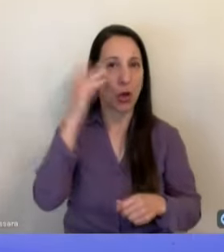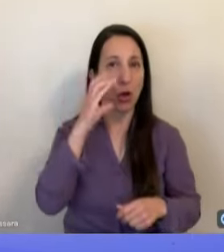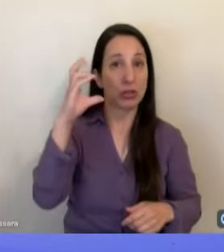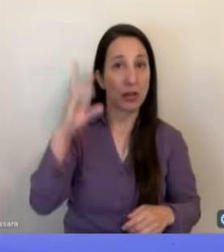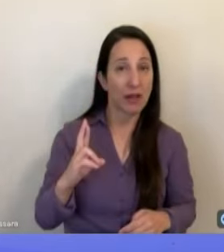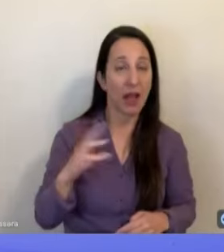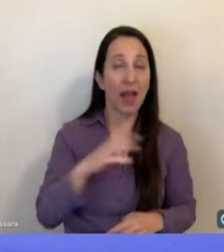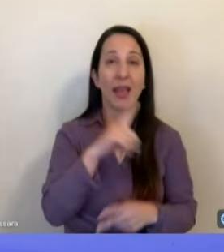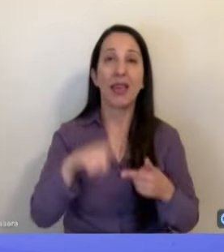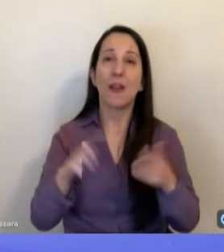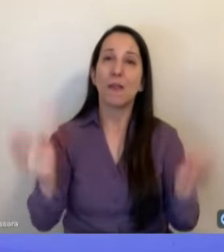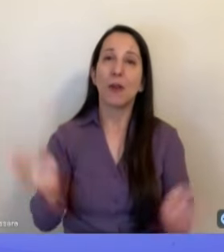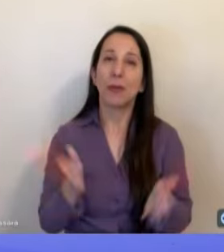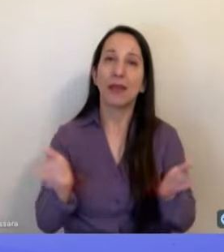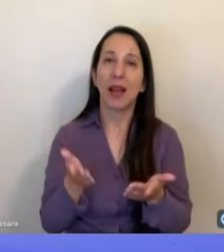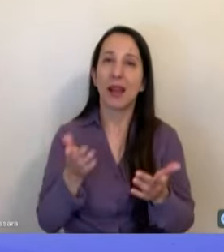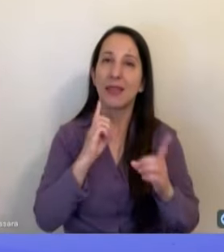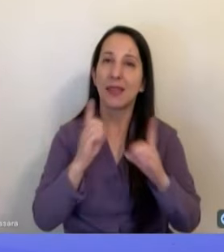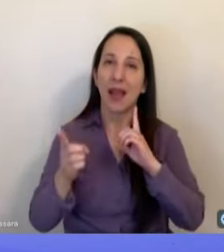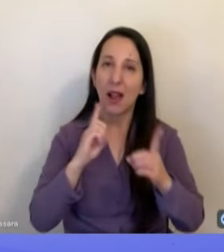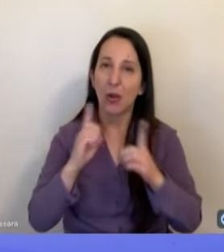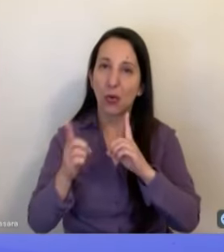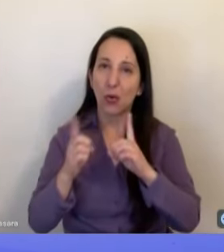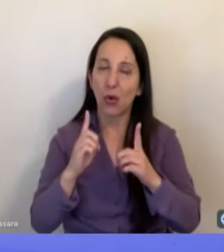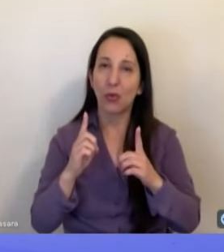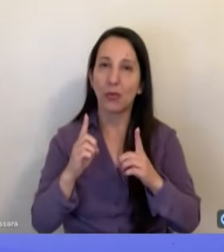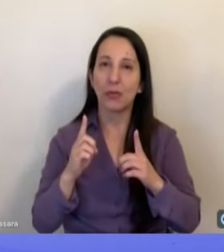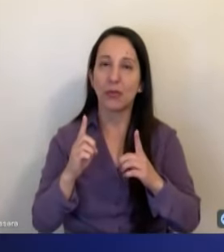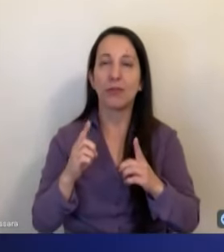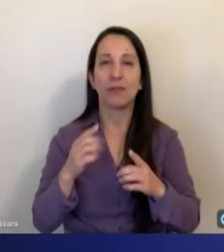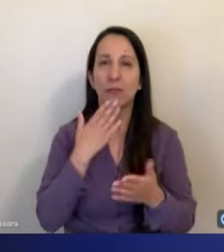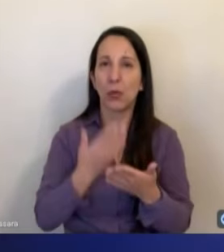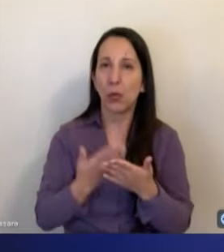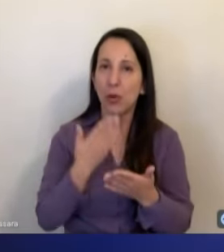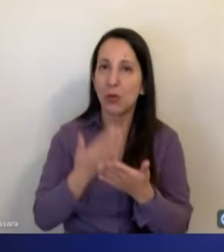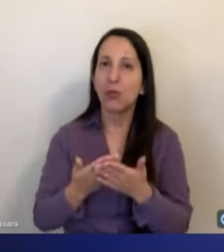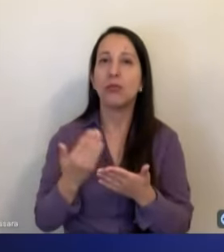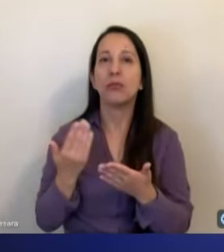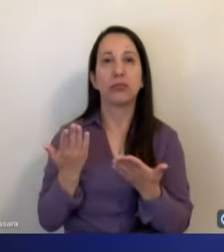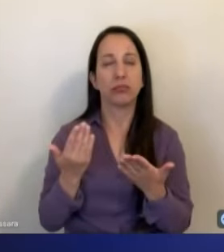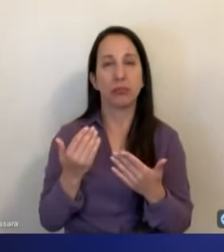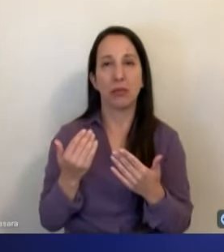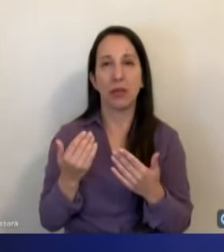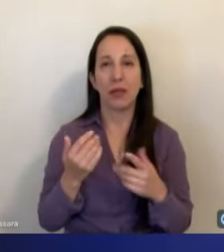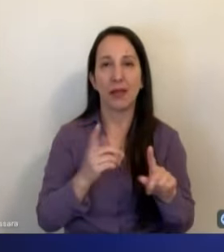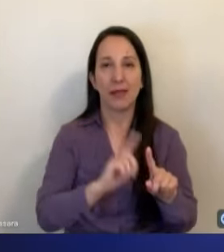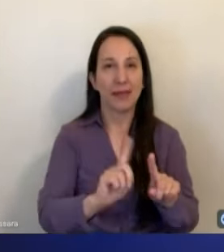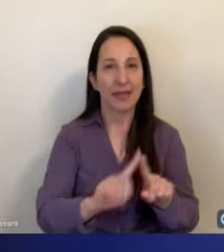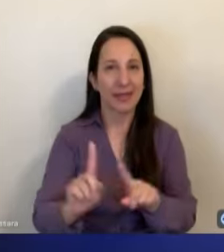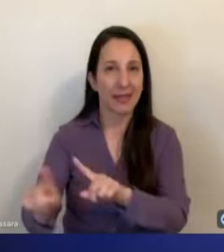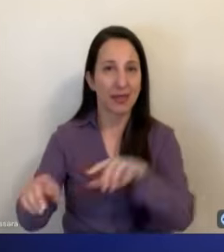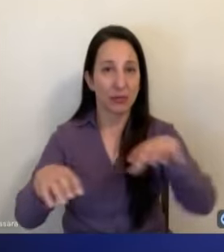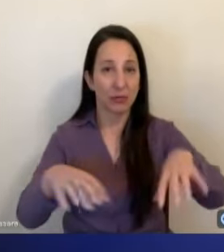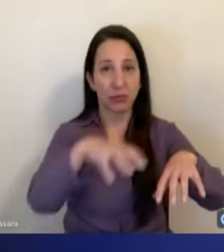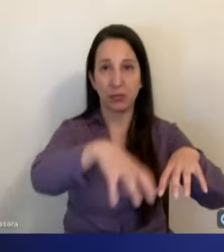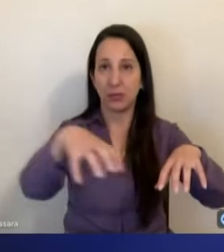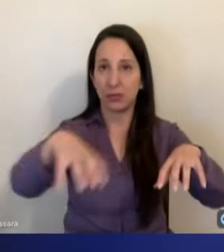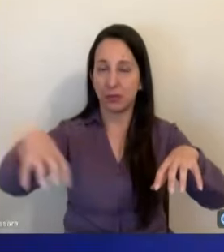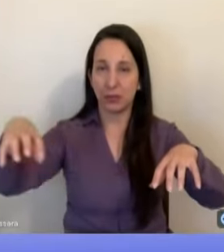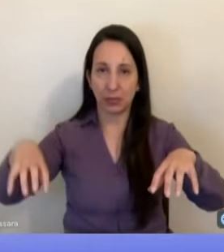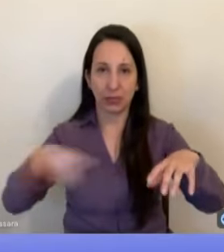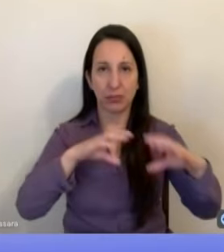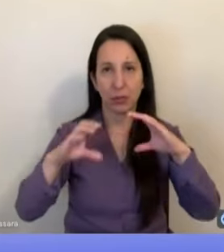fomentar ese diálogo constructivo entre los los diferentes sectores del